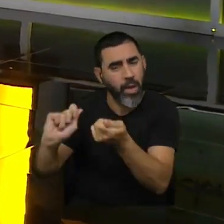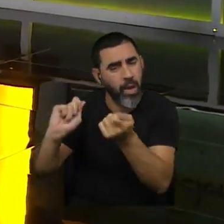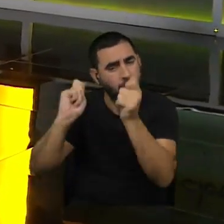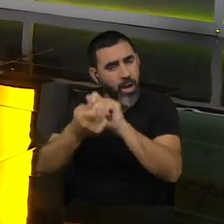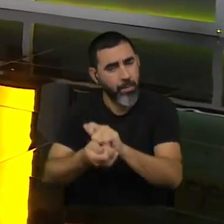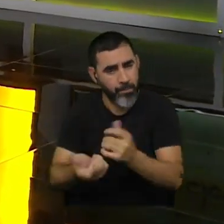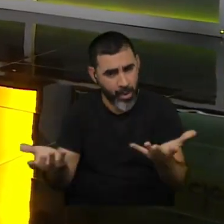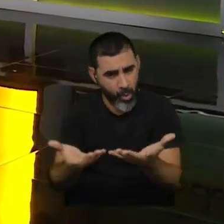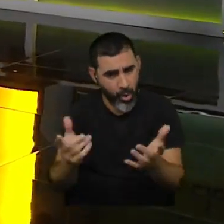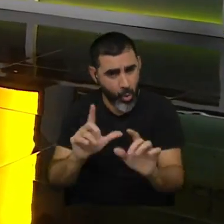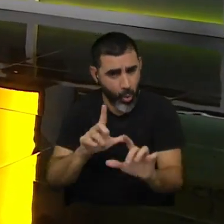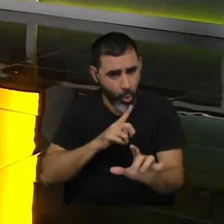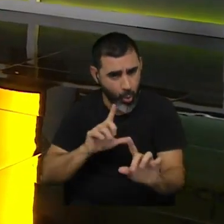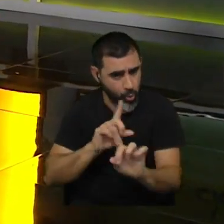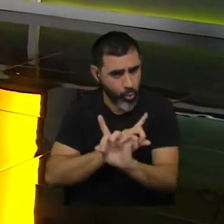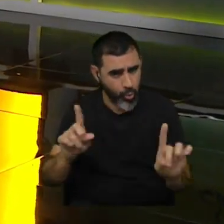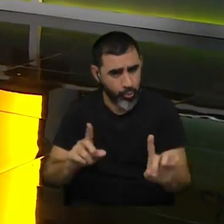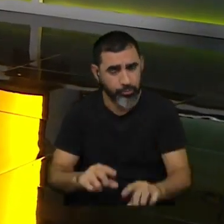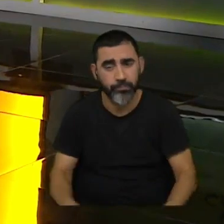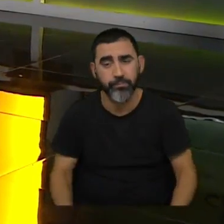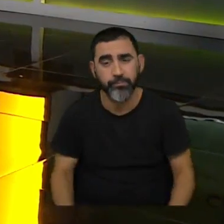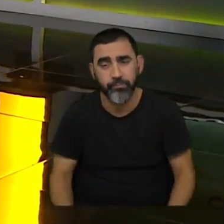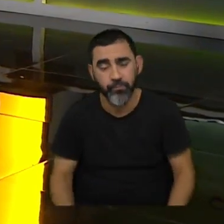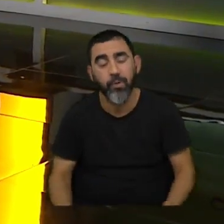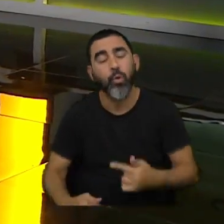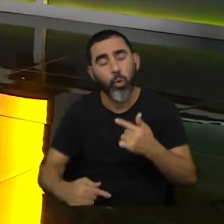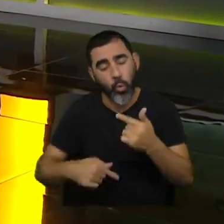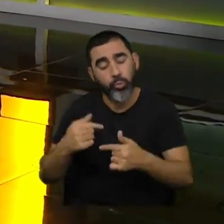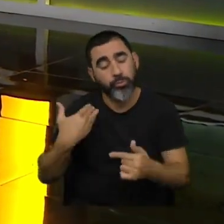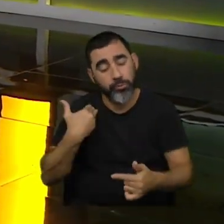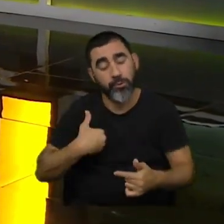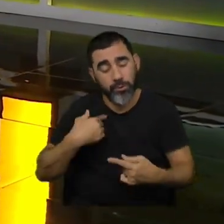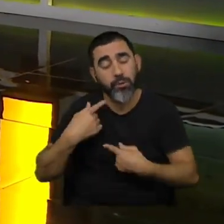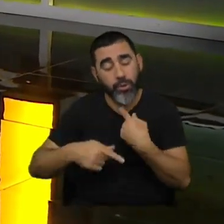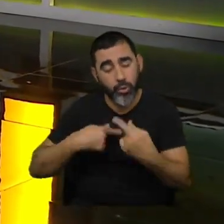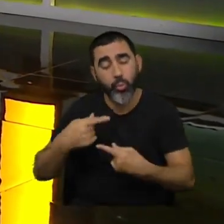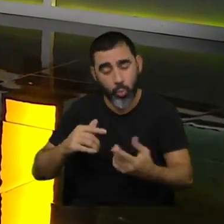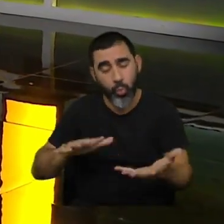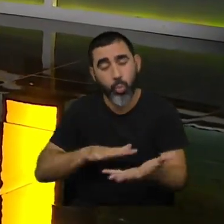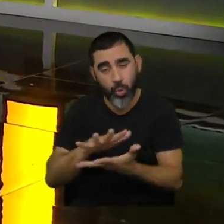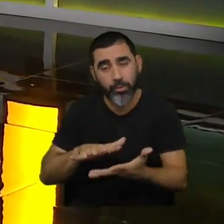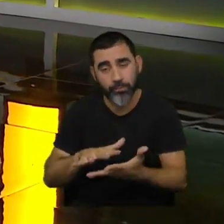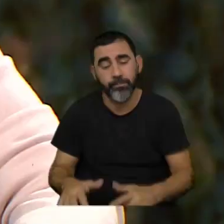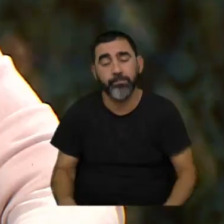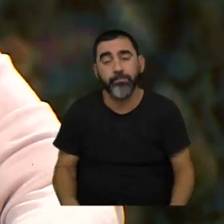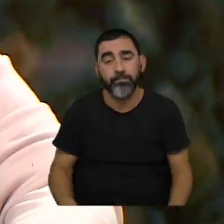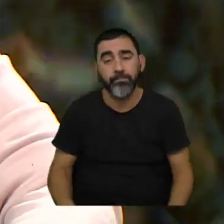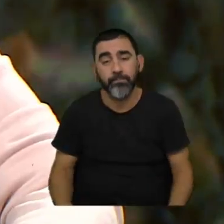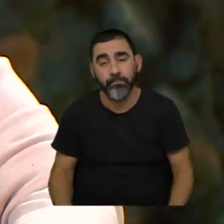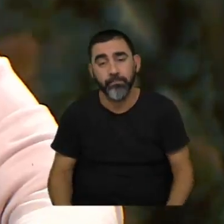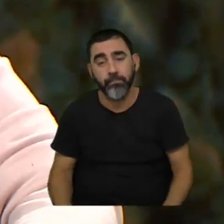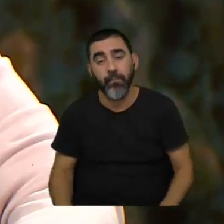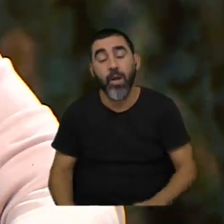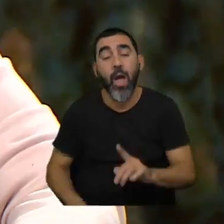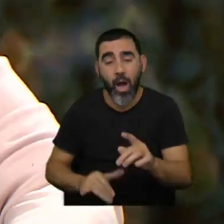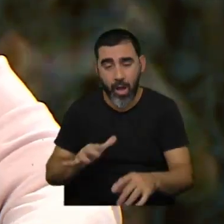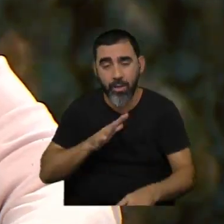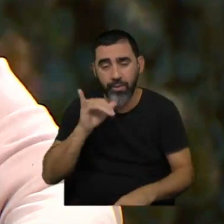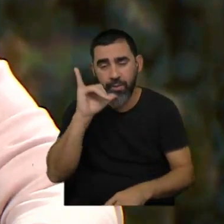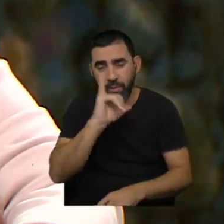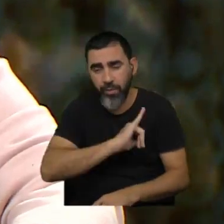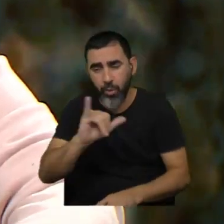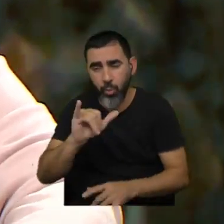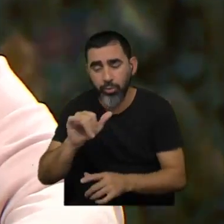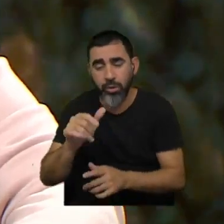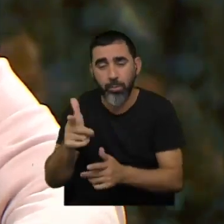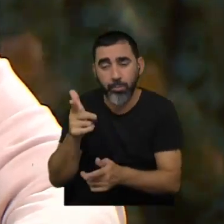eso, o soy muy optimista. Eso sigue pasando, sí. Lamentablemente sigue pasando. Hay casos de denuncia por mal uso de ciertos